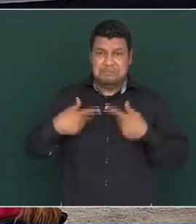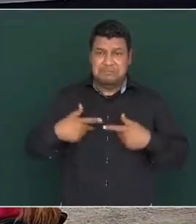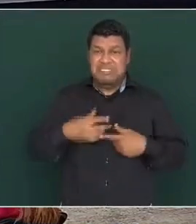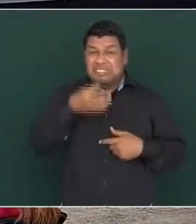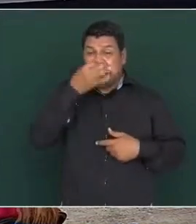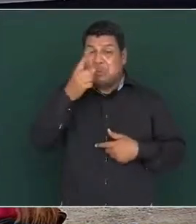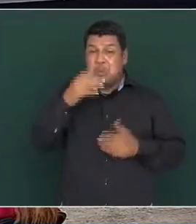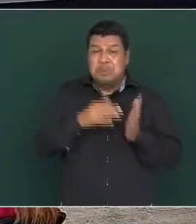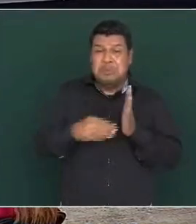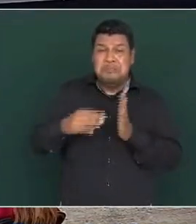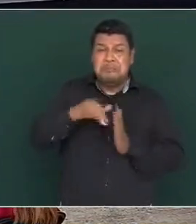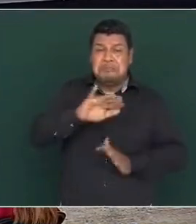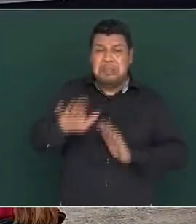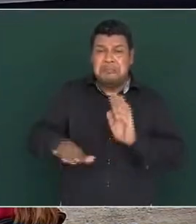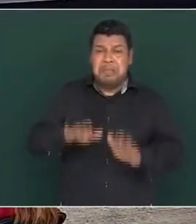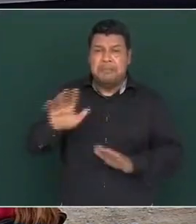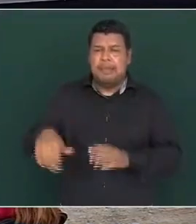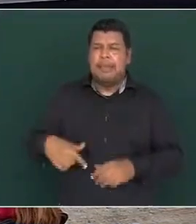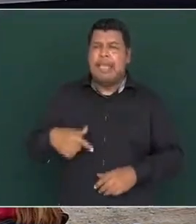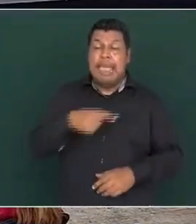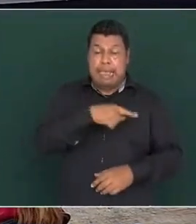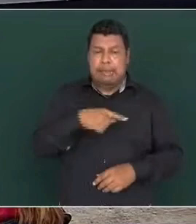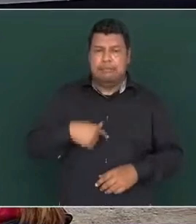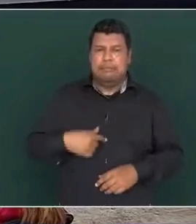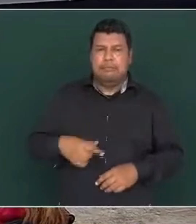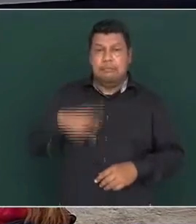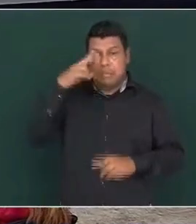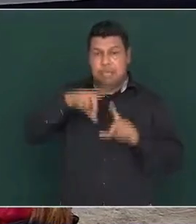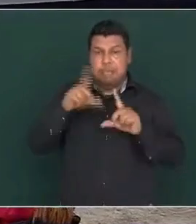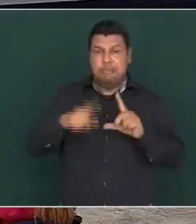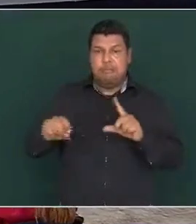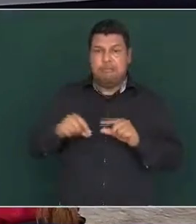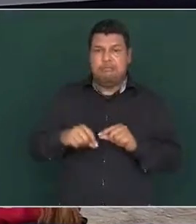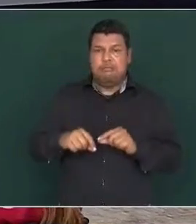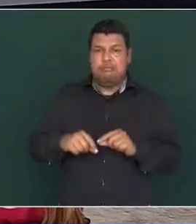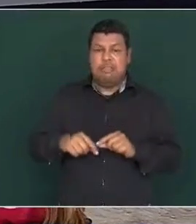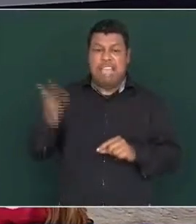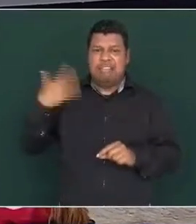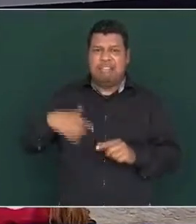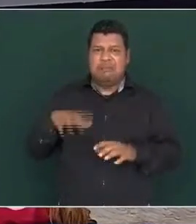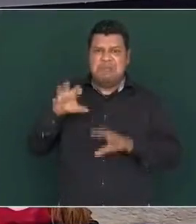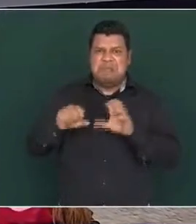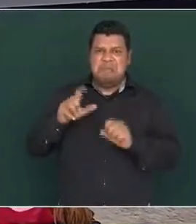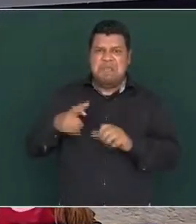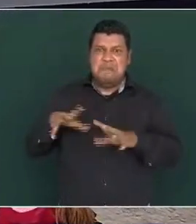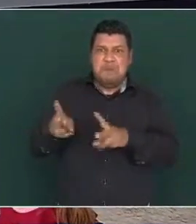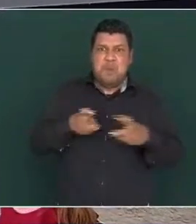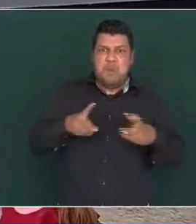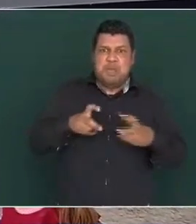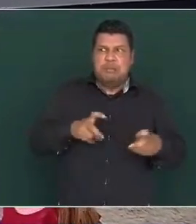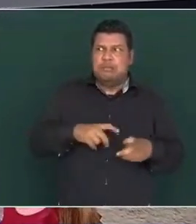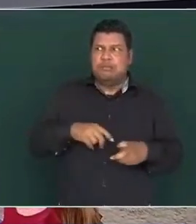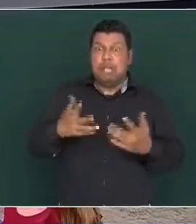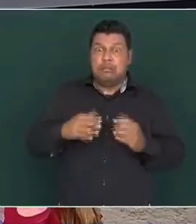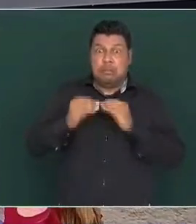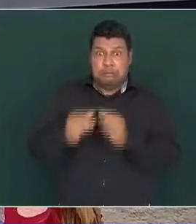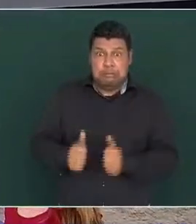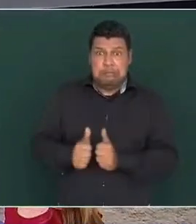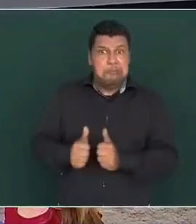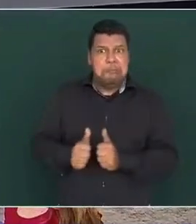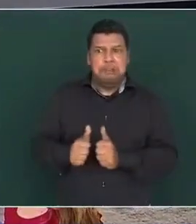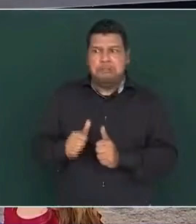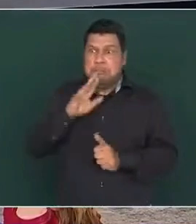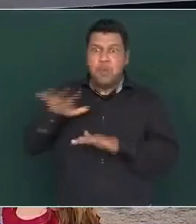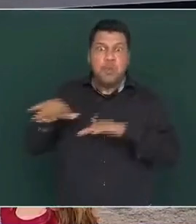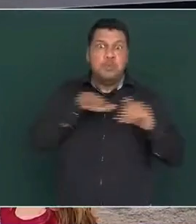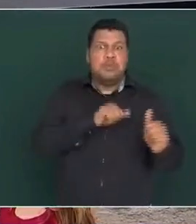porque ni siquiera se quedan a vivir en México, cometen sus fechorías y abandonan el país.